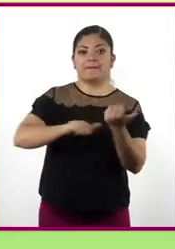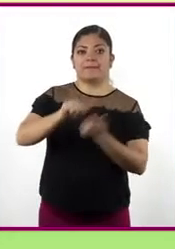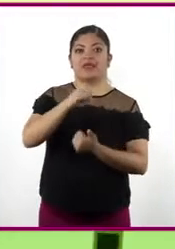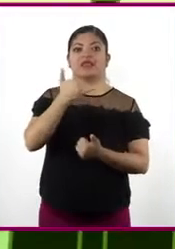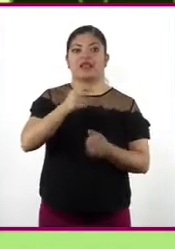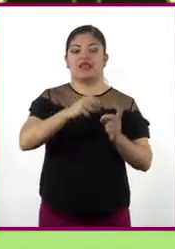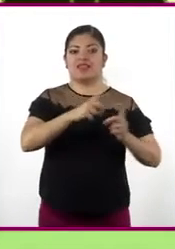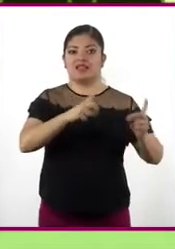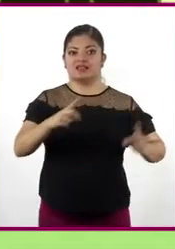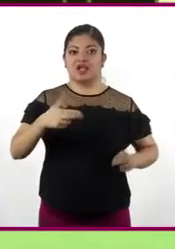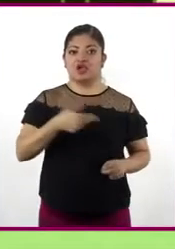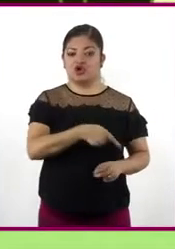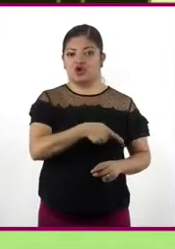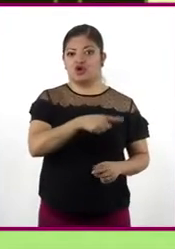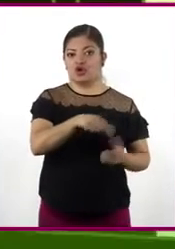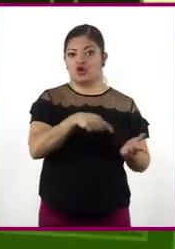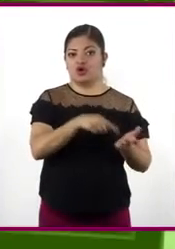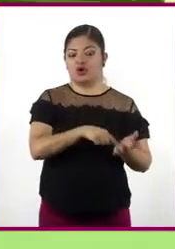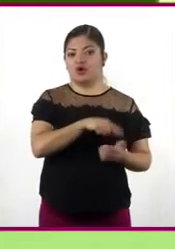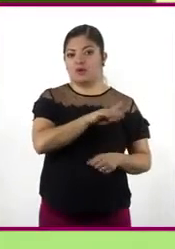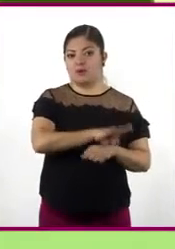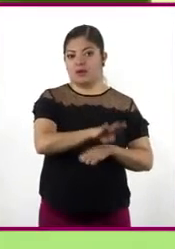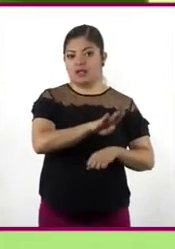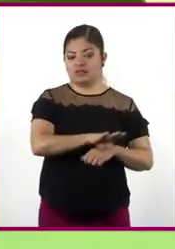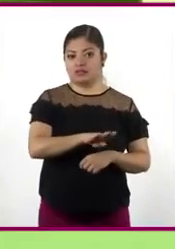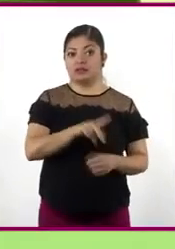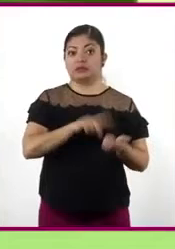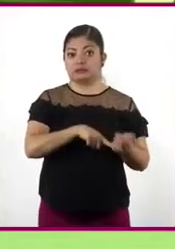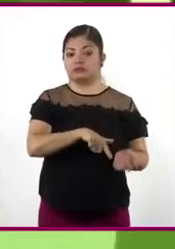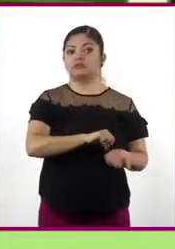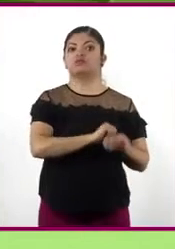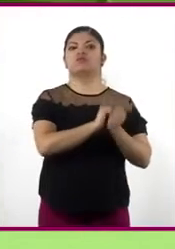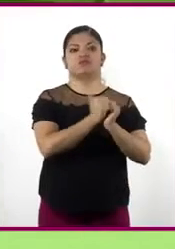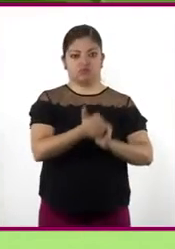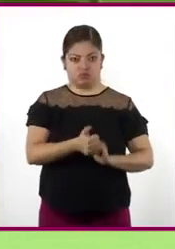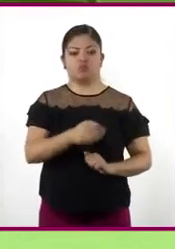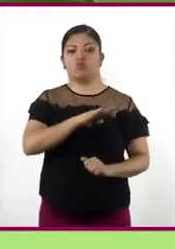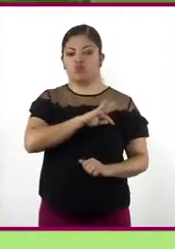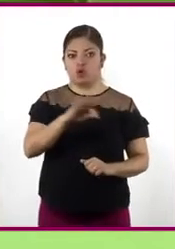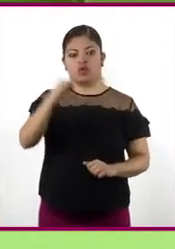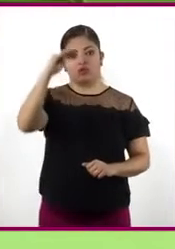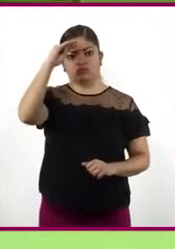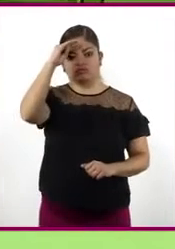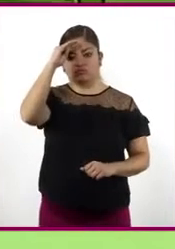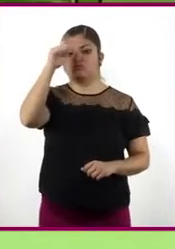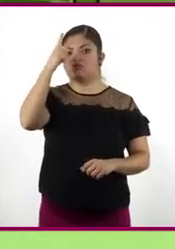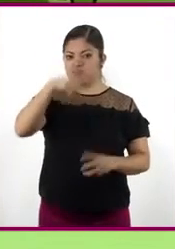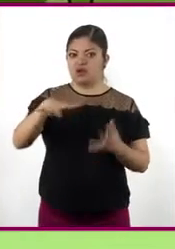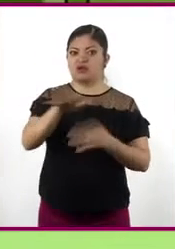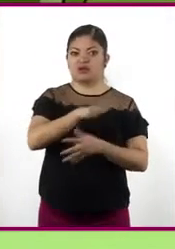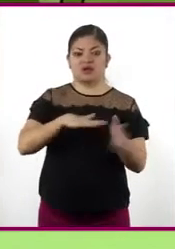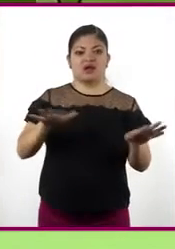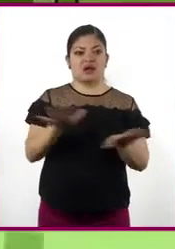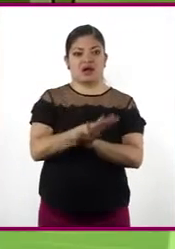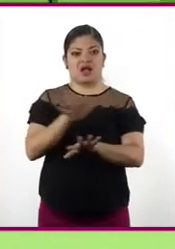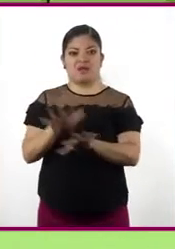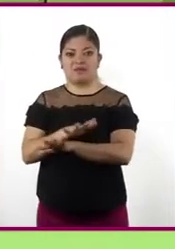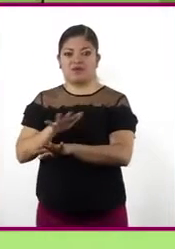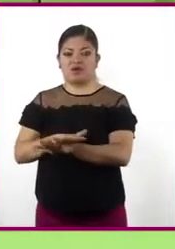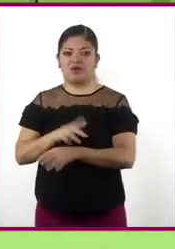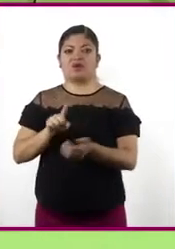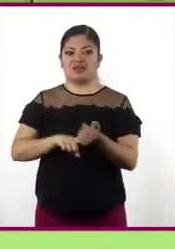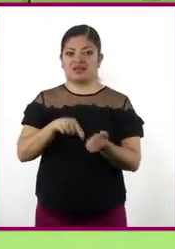Janeiro. Fue entonces que por primera vez se habló de un desarrollo local sustentable y de una administración local